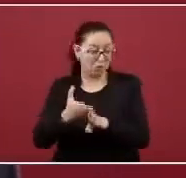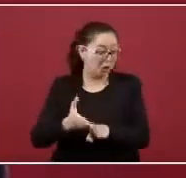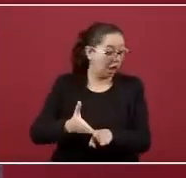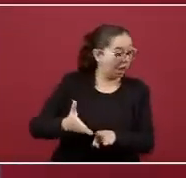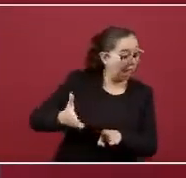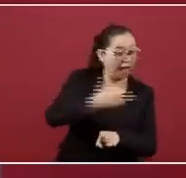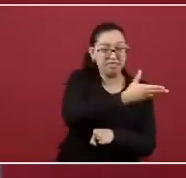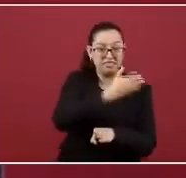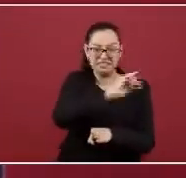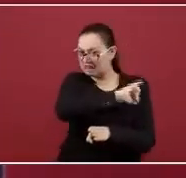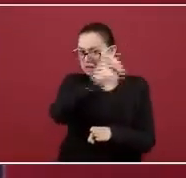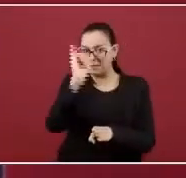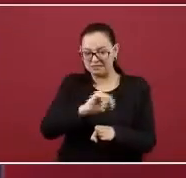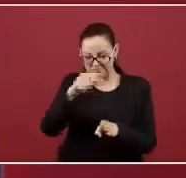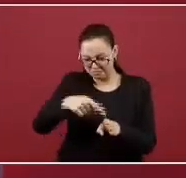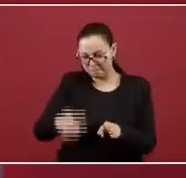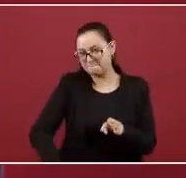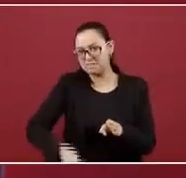científicamente,